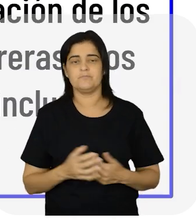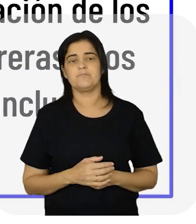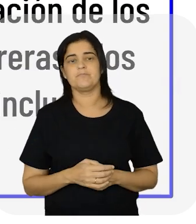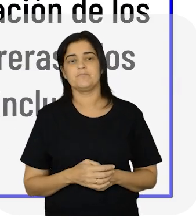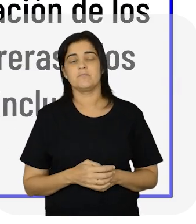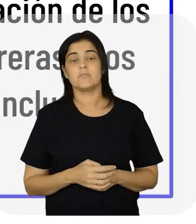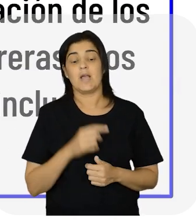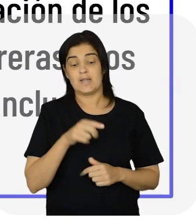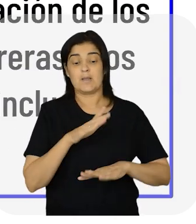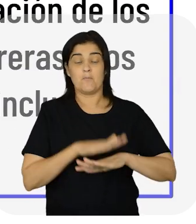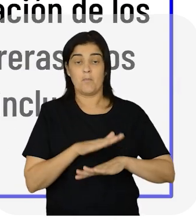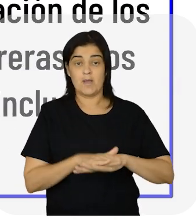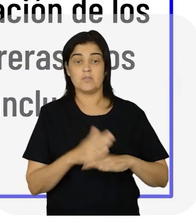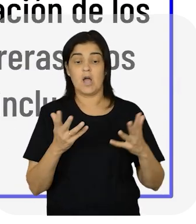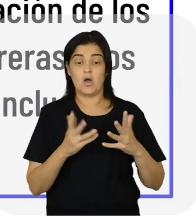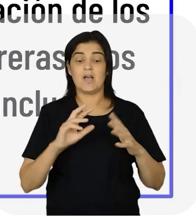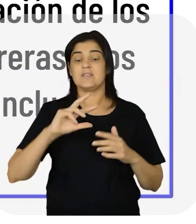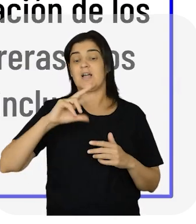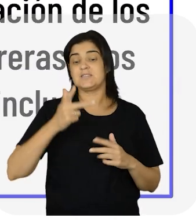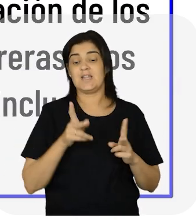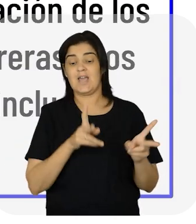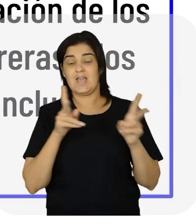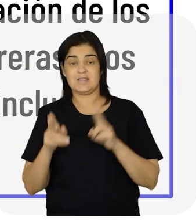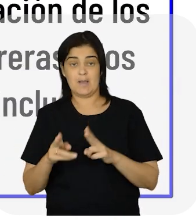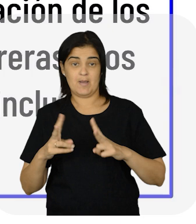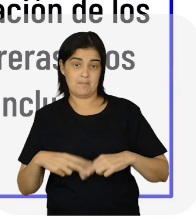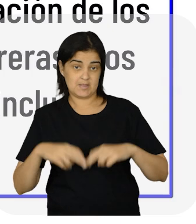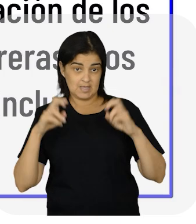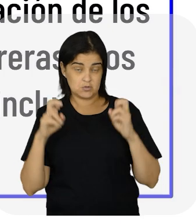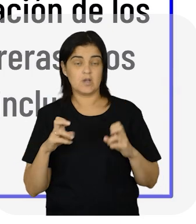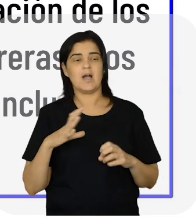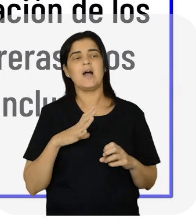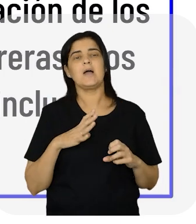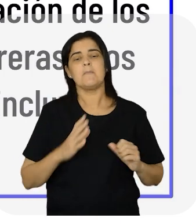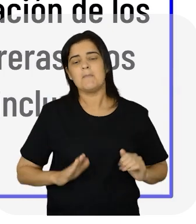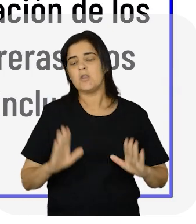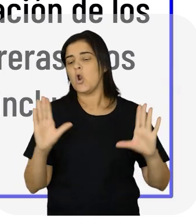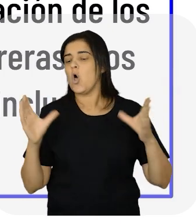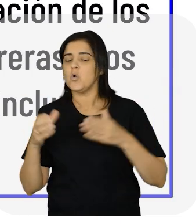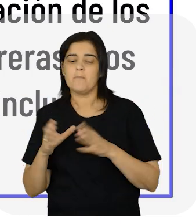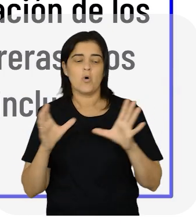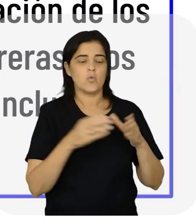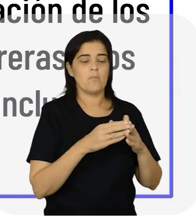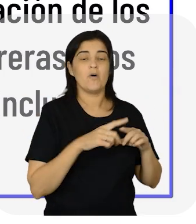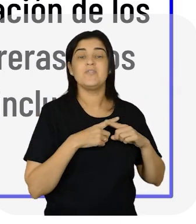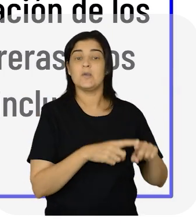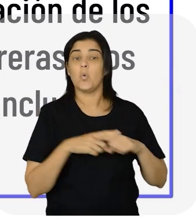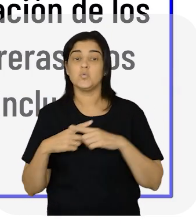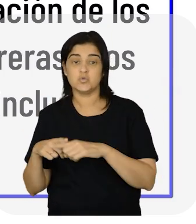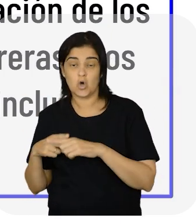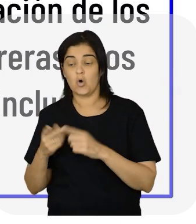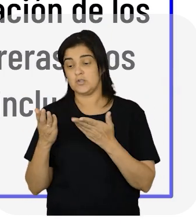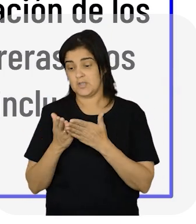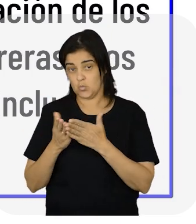Y bueno, en este momento estamos en la tercera etapa de la investigación, nos encontramos realizando los grupos de discusión con